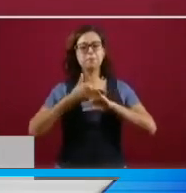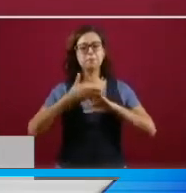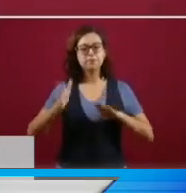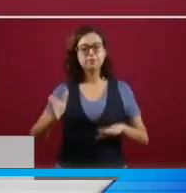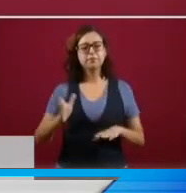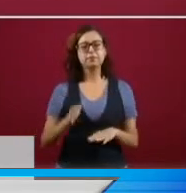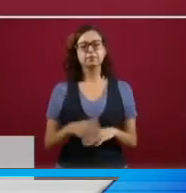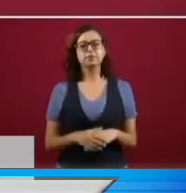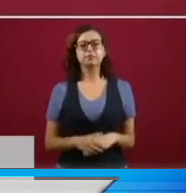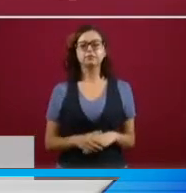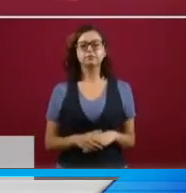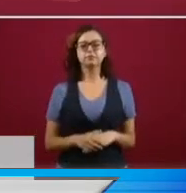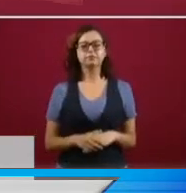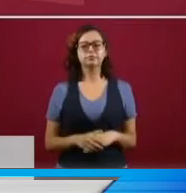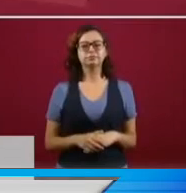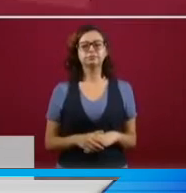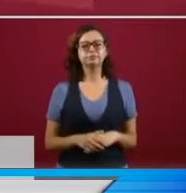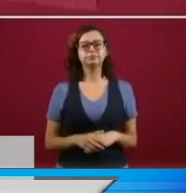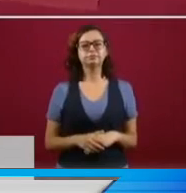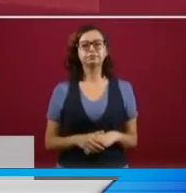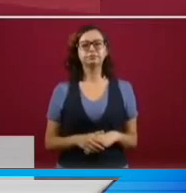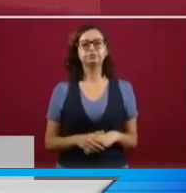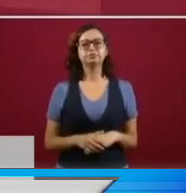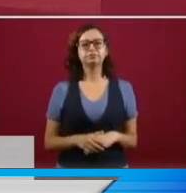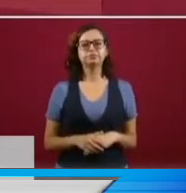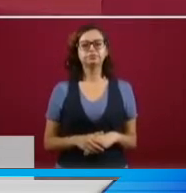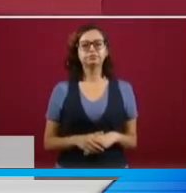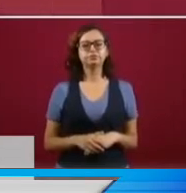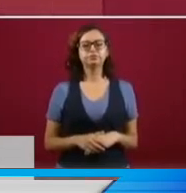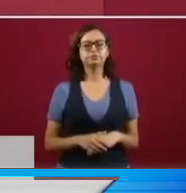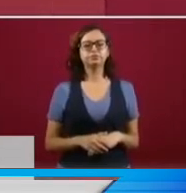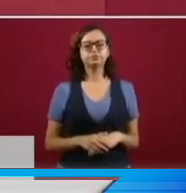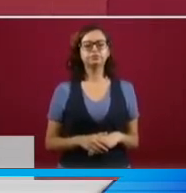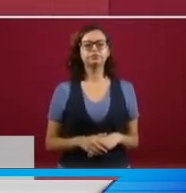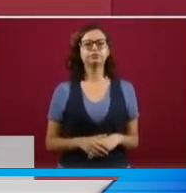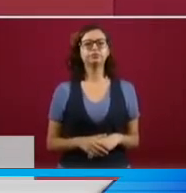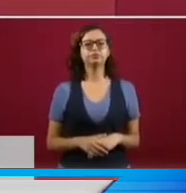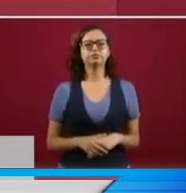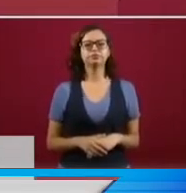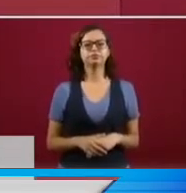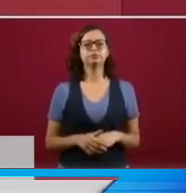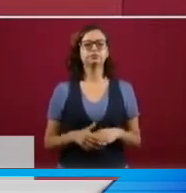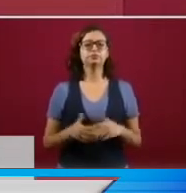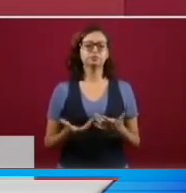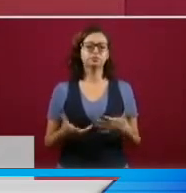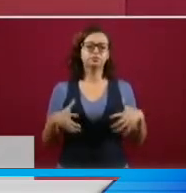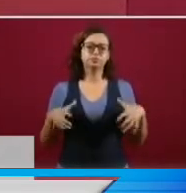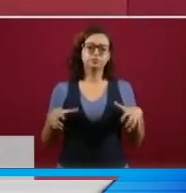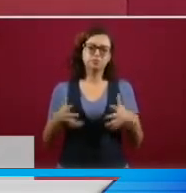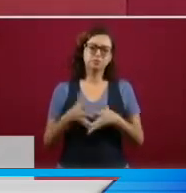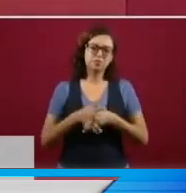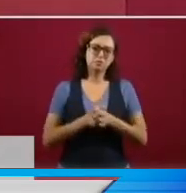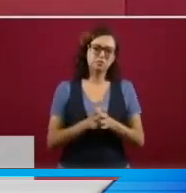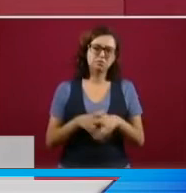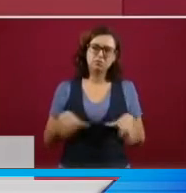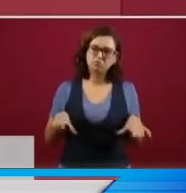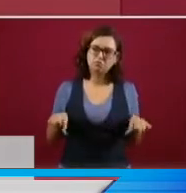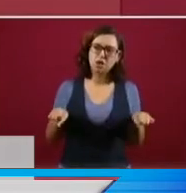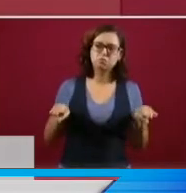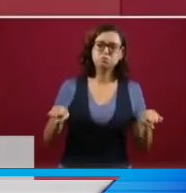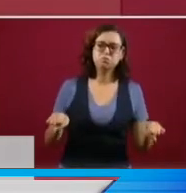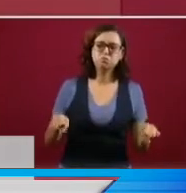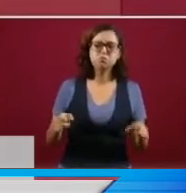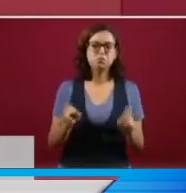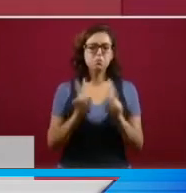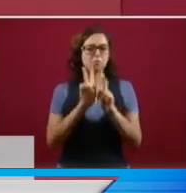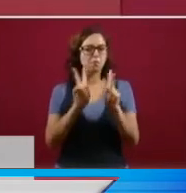fue un protocolo establecido por la jefa de gobierno. Los mismos manifestantes y oradores de manera extraordinaria llamaron a la no violencia. Este